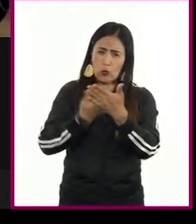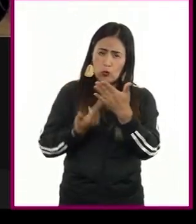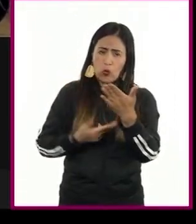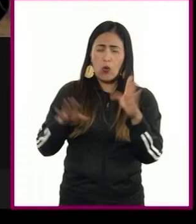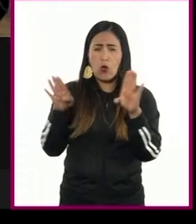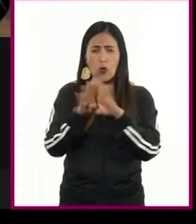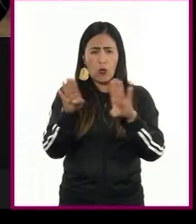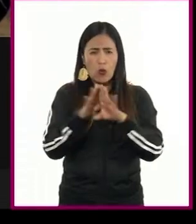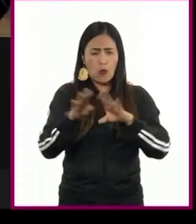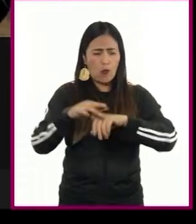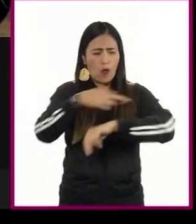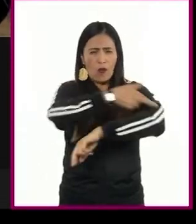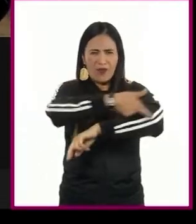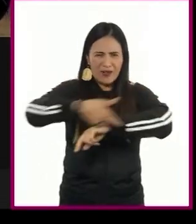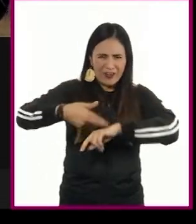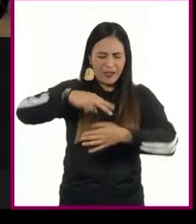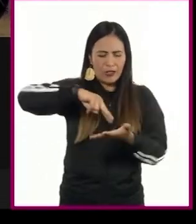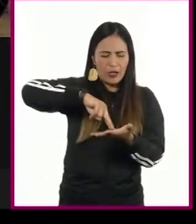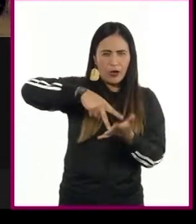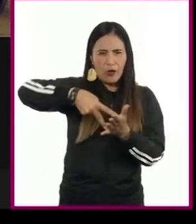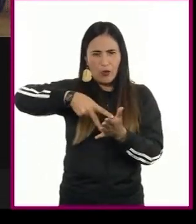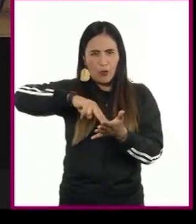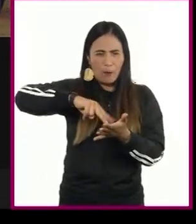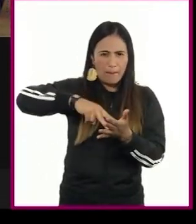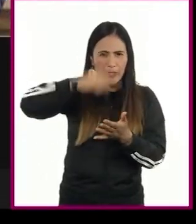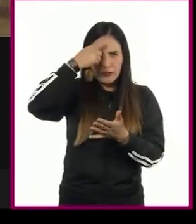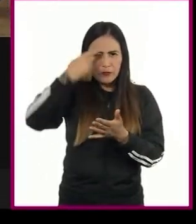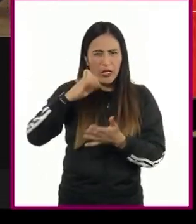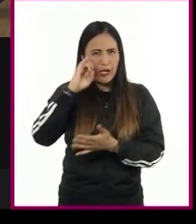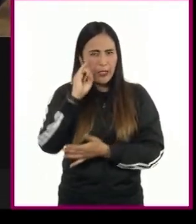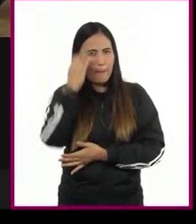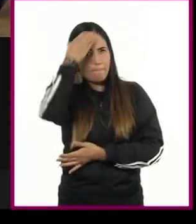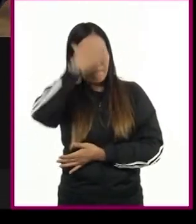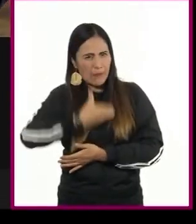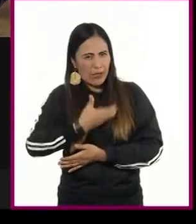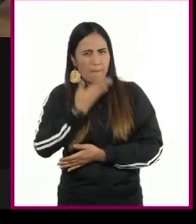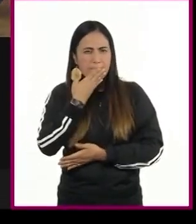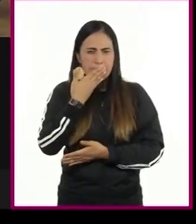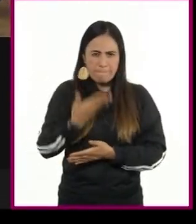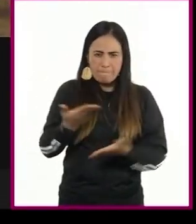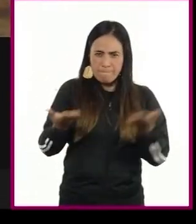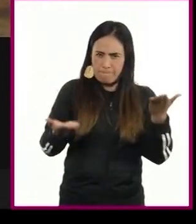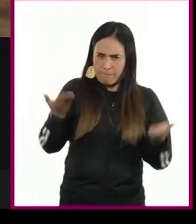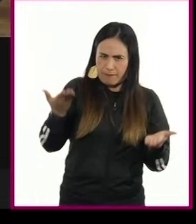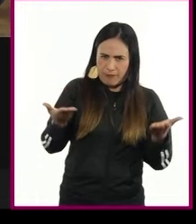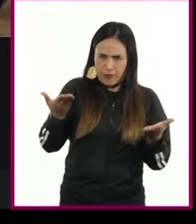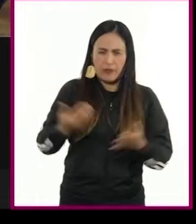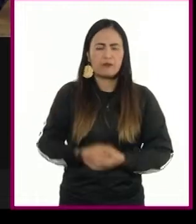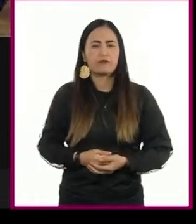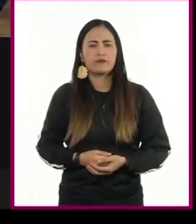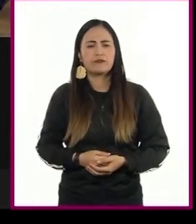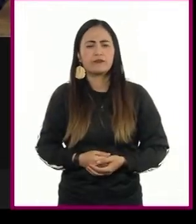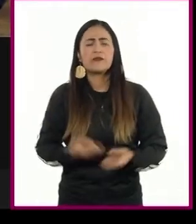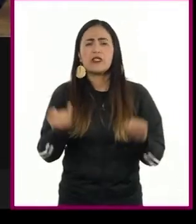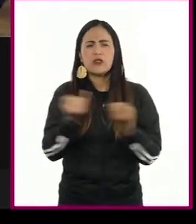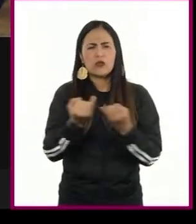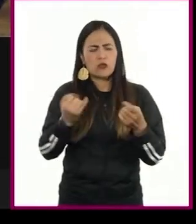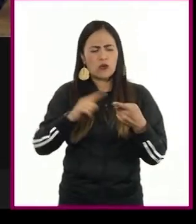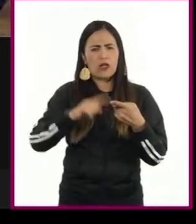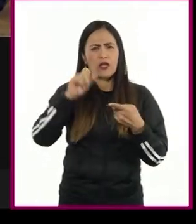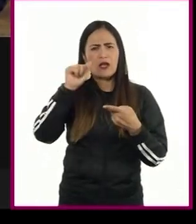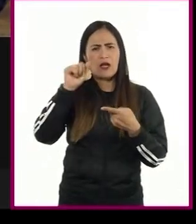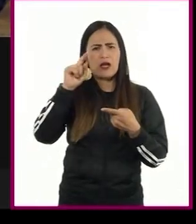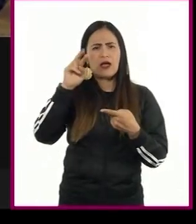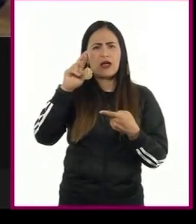y compás para dotar a la imagen de proporción. Asimismo, conocí y comprendí la aritmética de